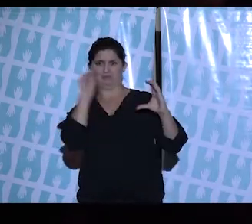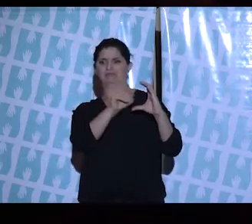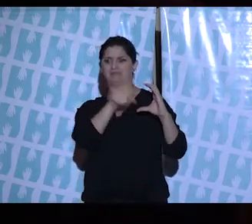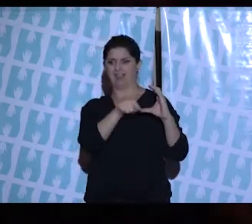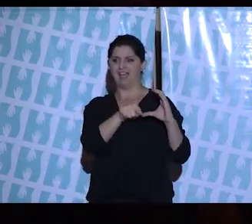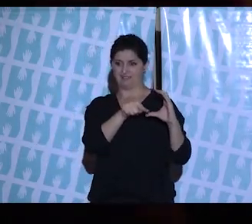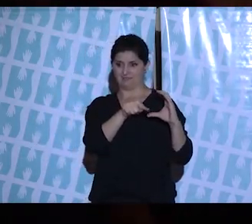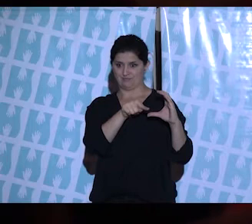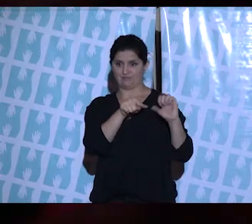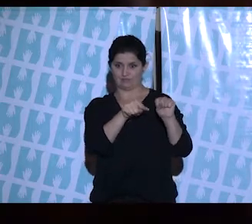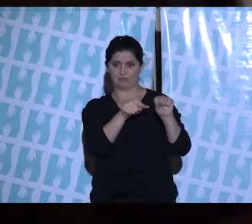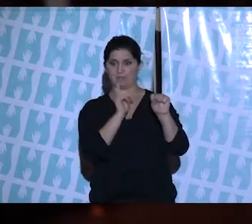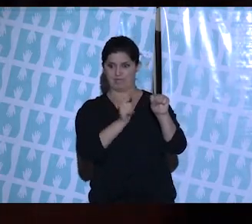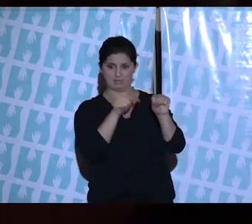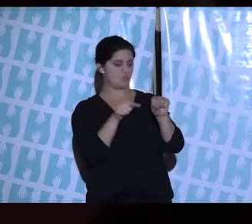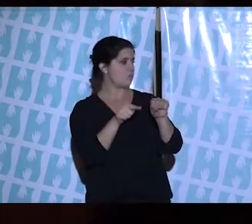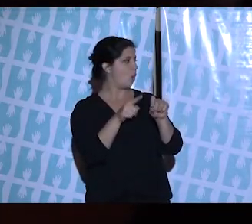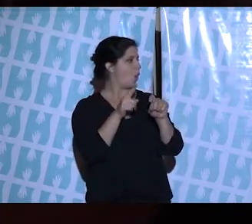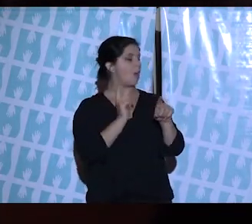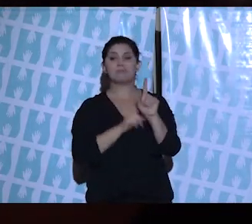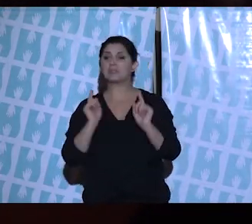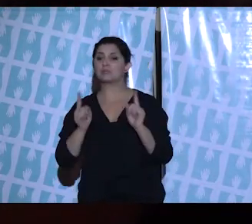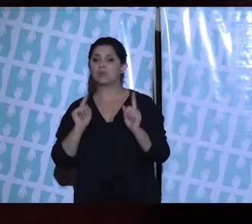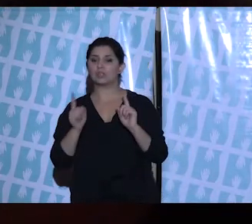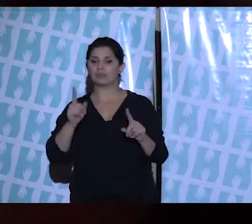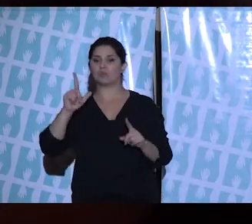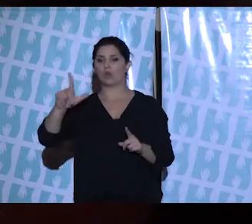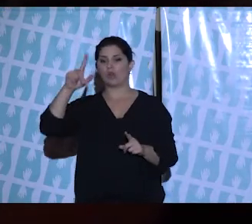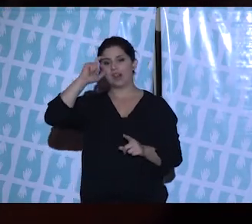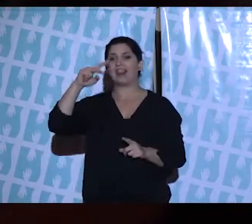señor que se llamó Fritz Levy,